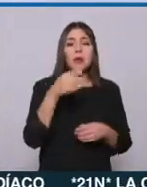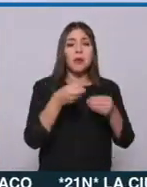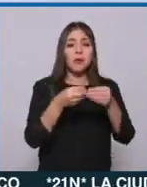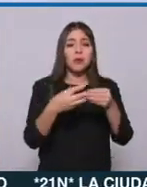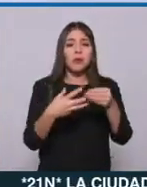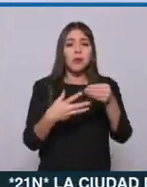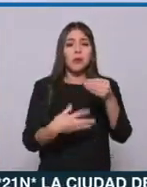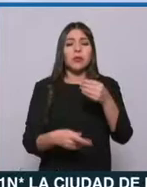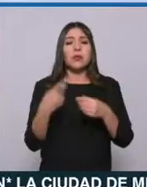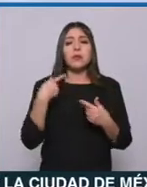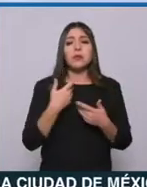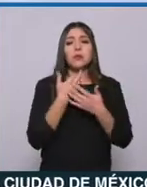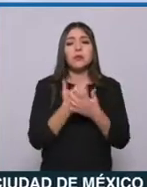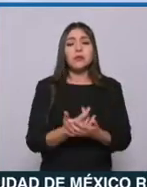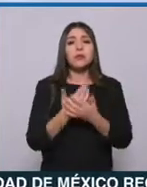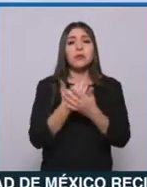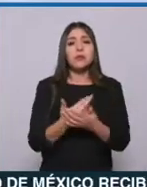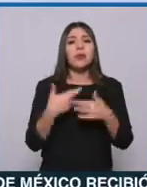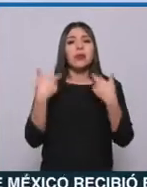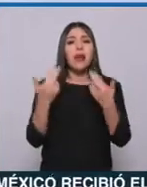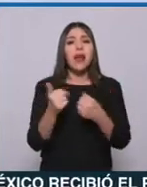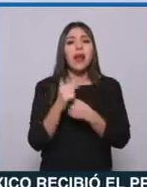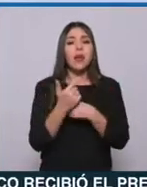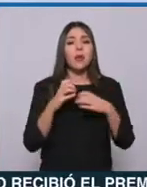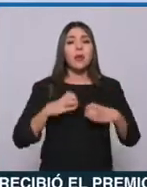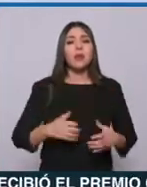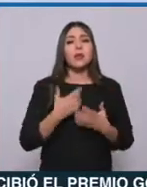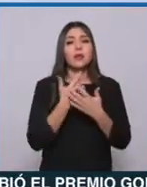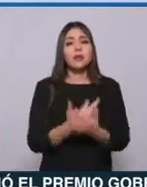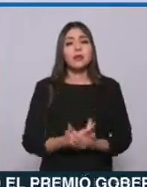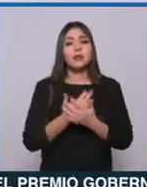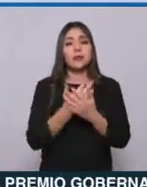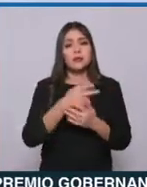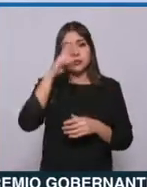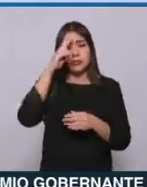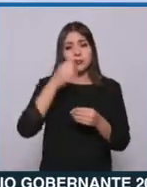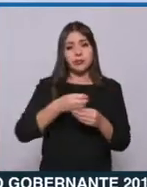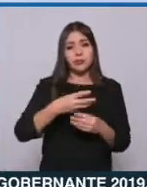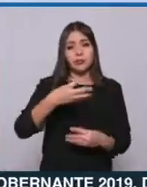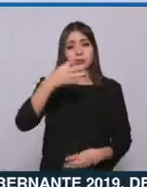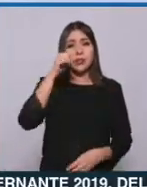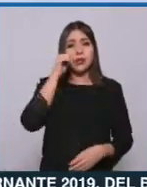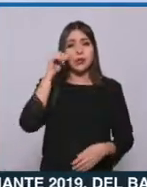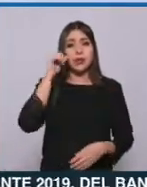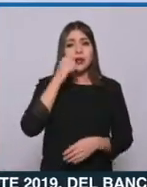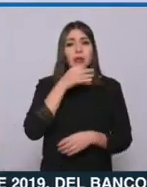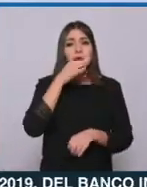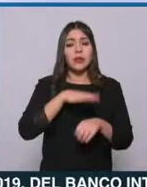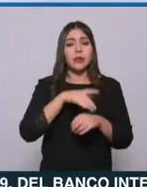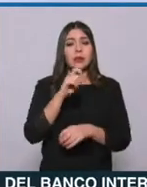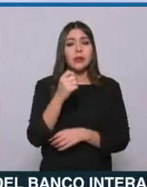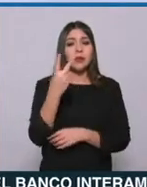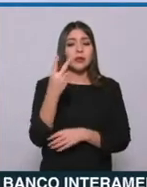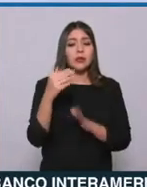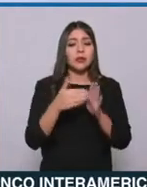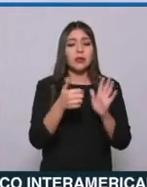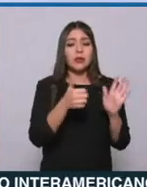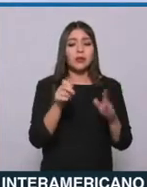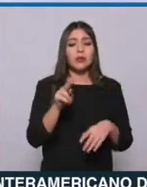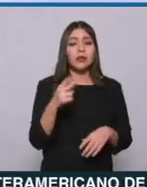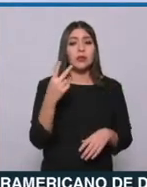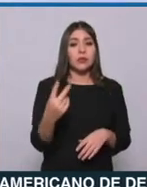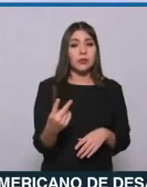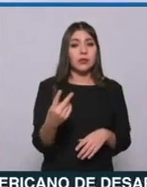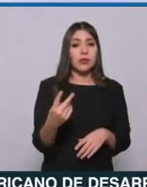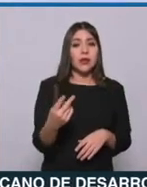crece y crece y crece y crece. El día de ayer, justamente en la ceremonia, mencionábamos 22,682. Justo antes de